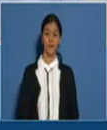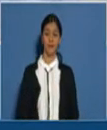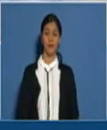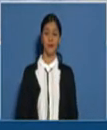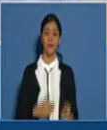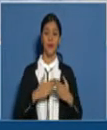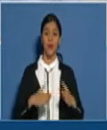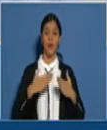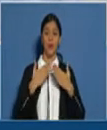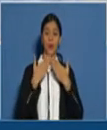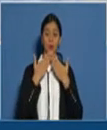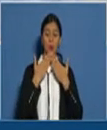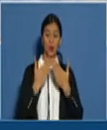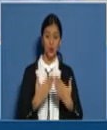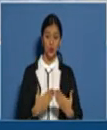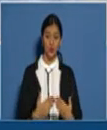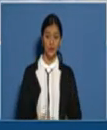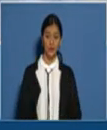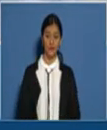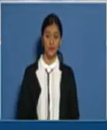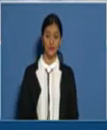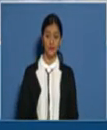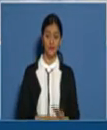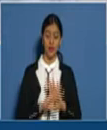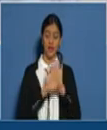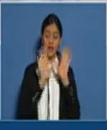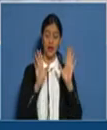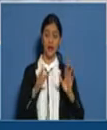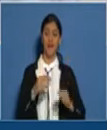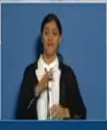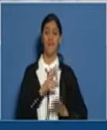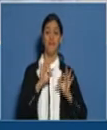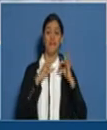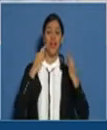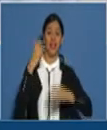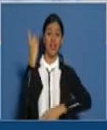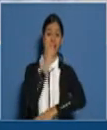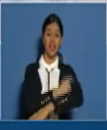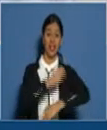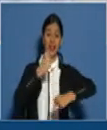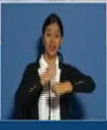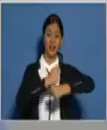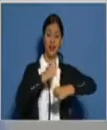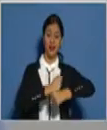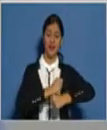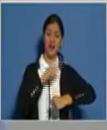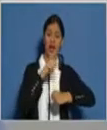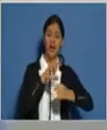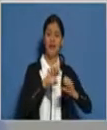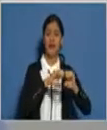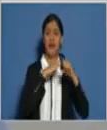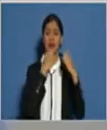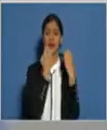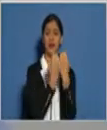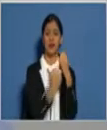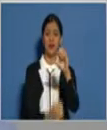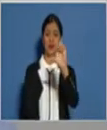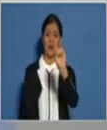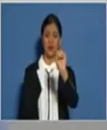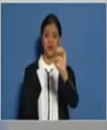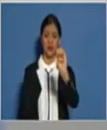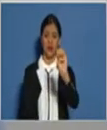buenos días, Betseray. Feliz Día del Trabajo a ti, a todo el equipo, al gran equipo de SER TV. Un